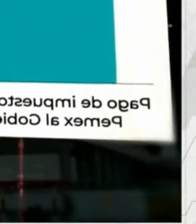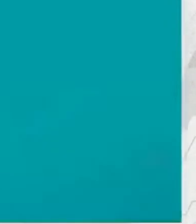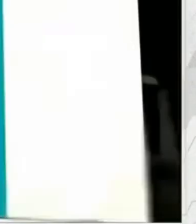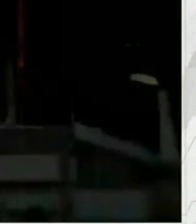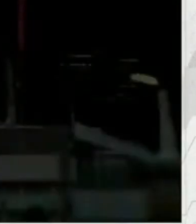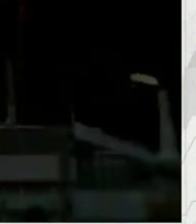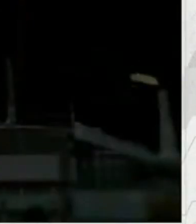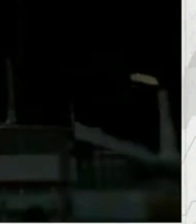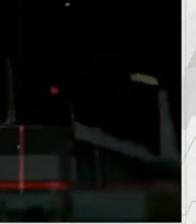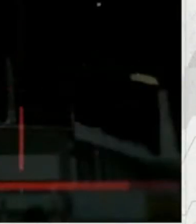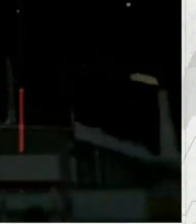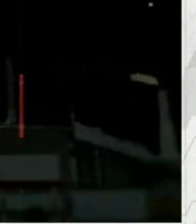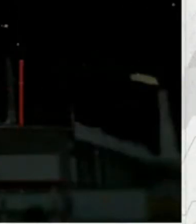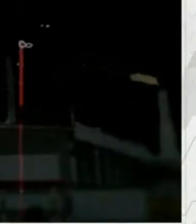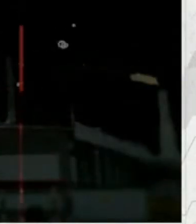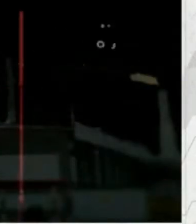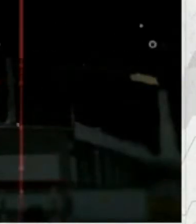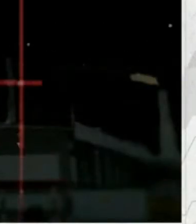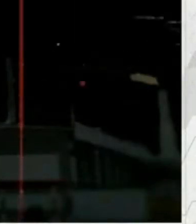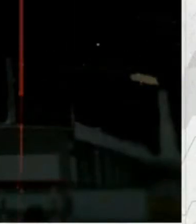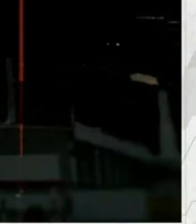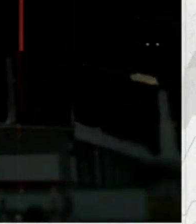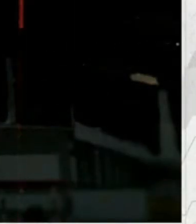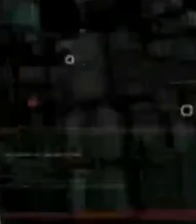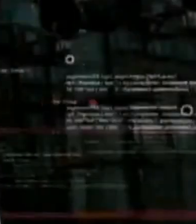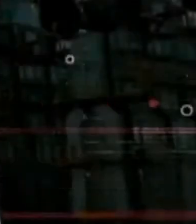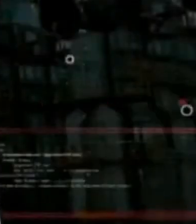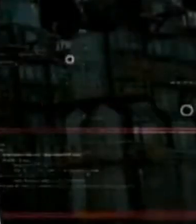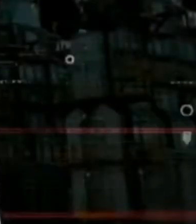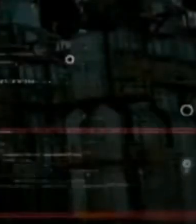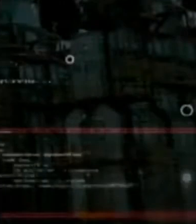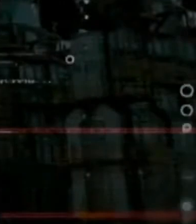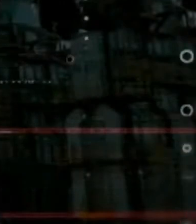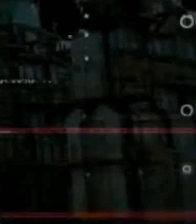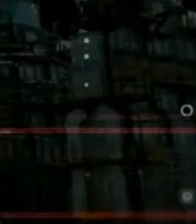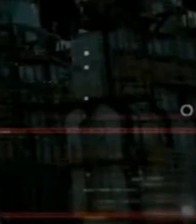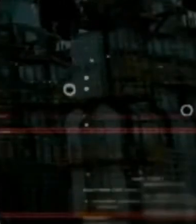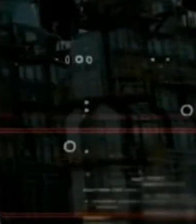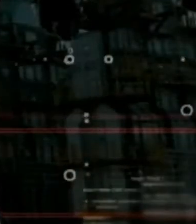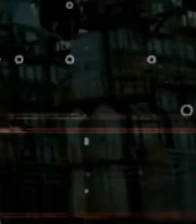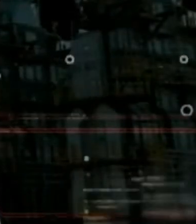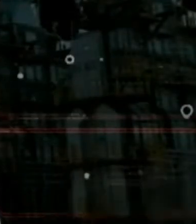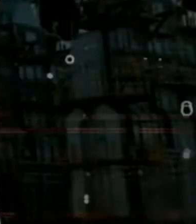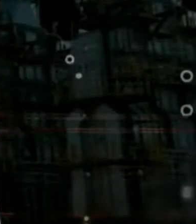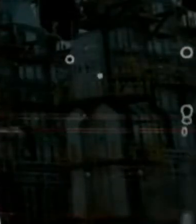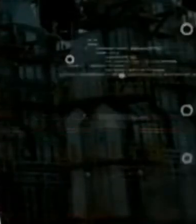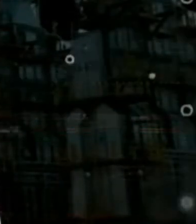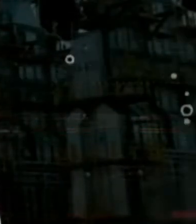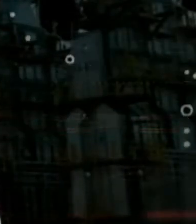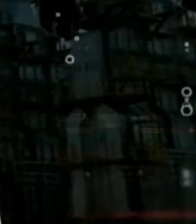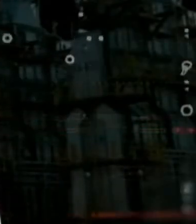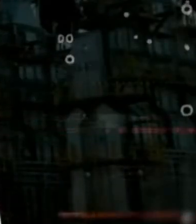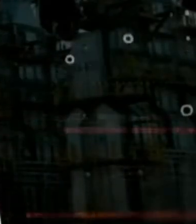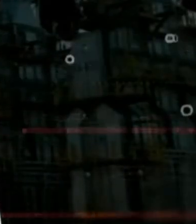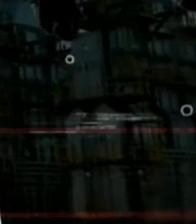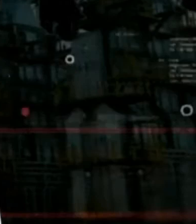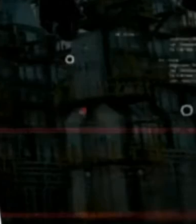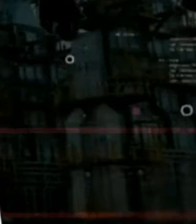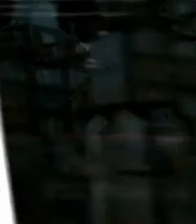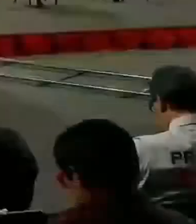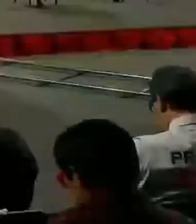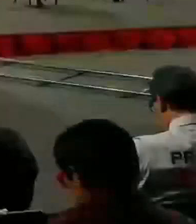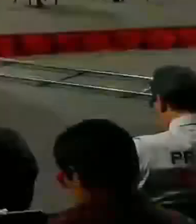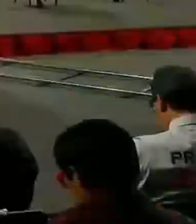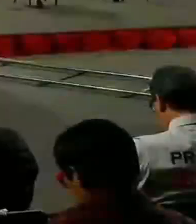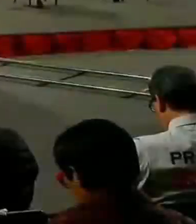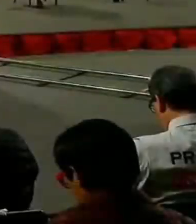de México por más de 4 billones de pesos, lo que significa una contribución neta de más de 3 billones de